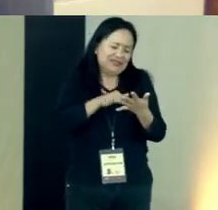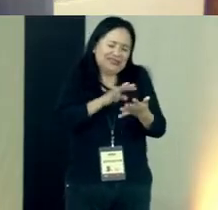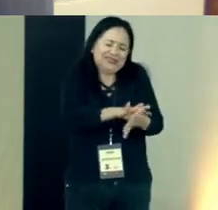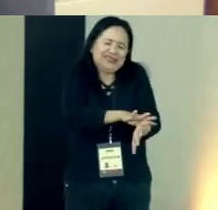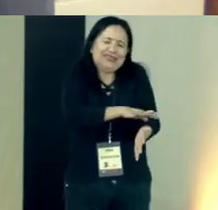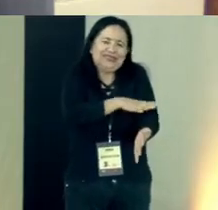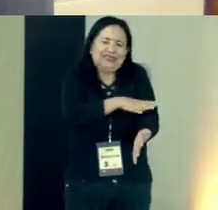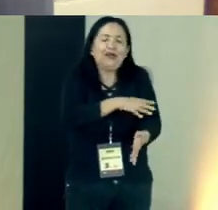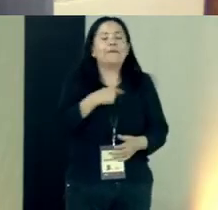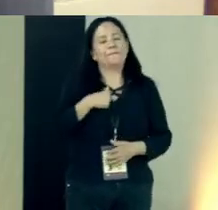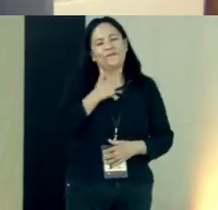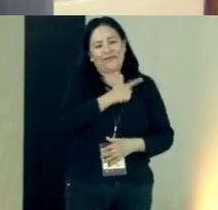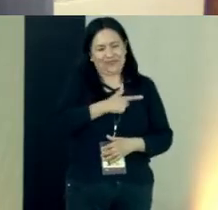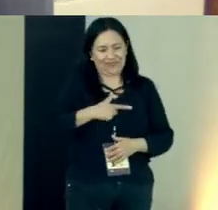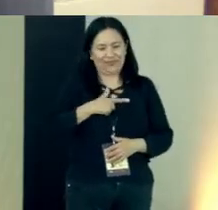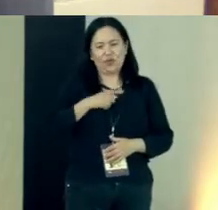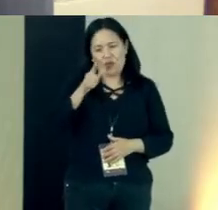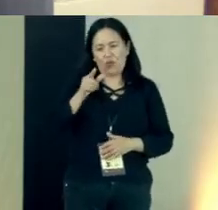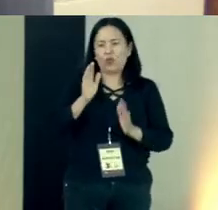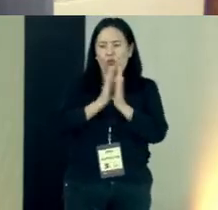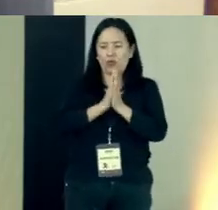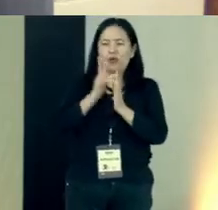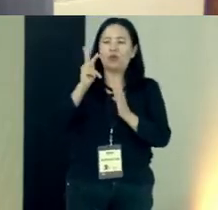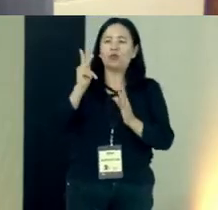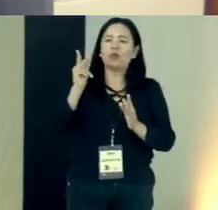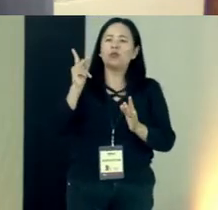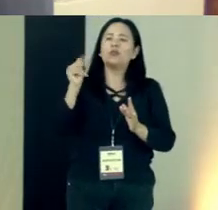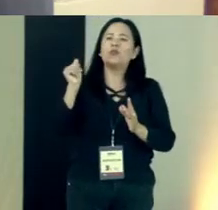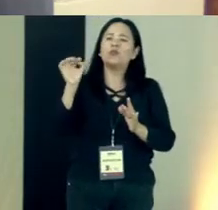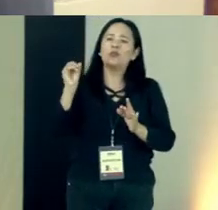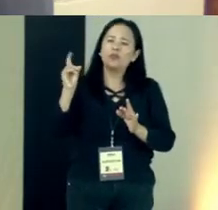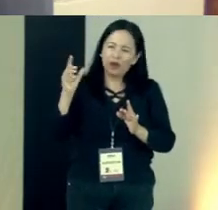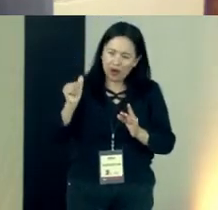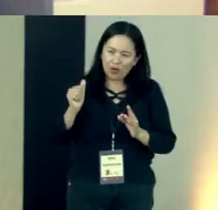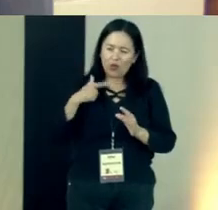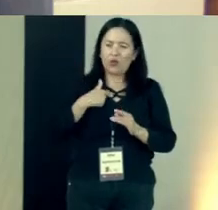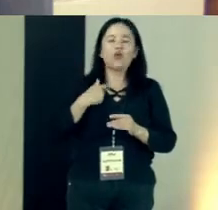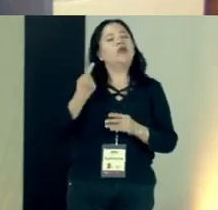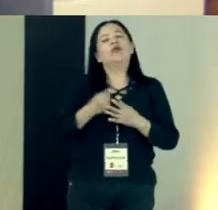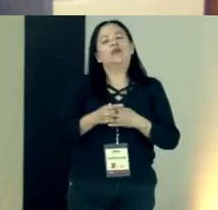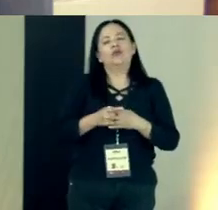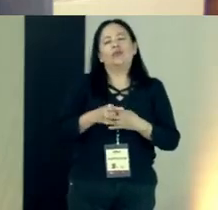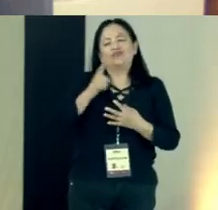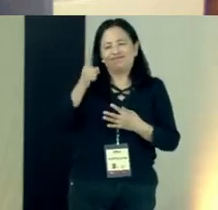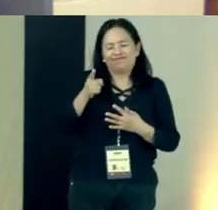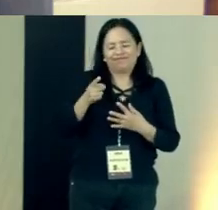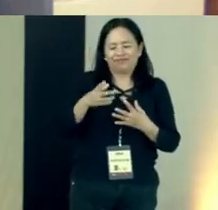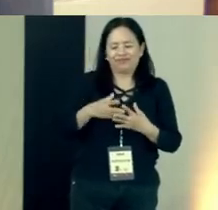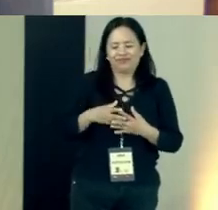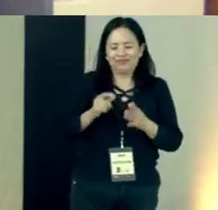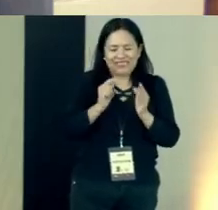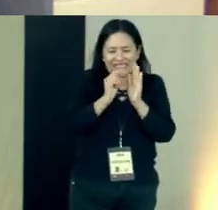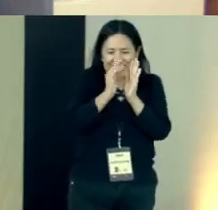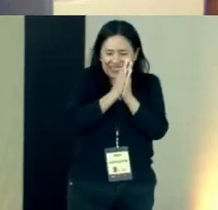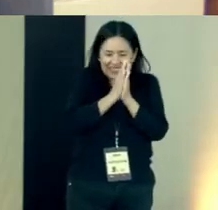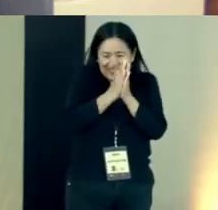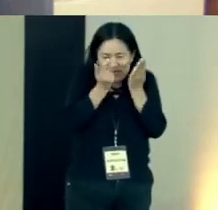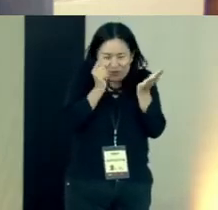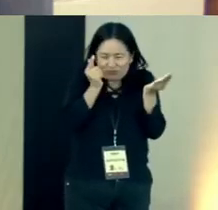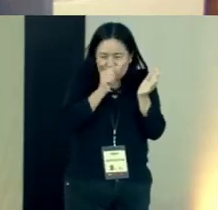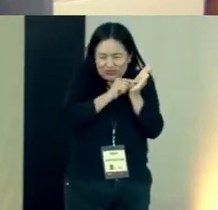Pero entonces me gustaría, Paula, que les contaras un poco de esa labor titánica. O sea, este librito que ven así de